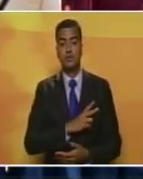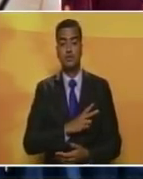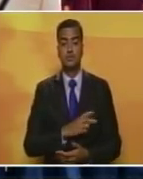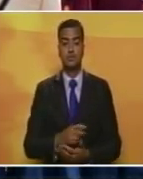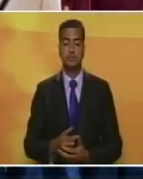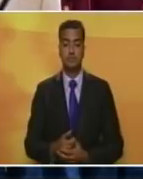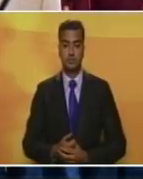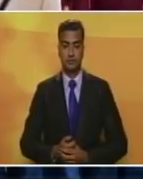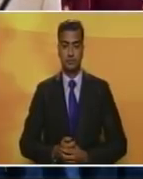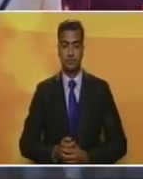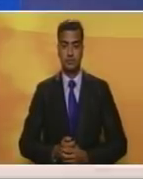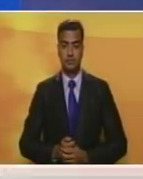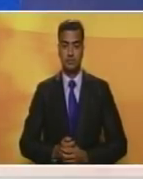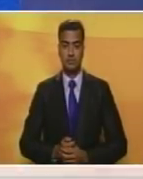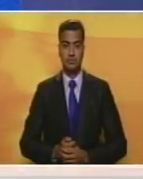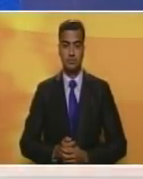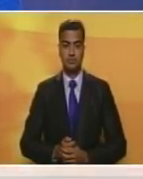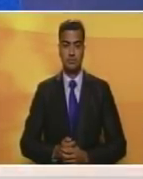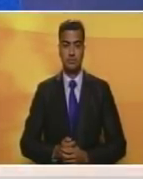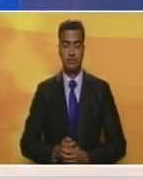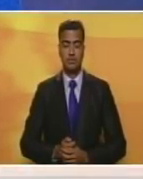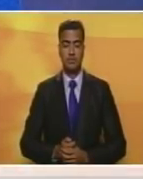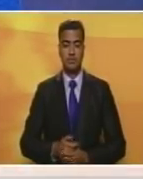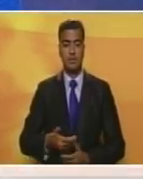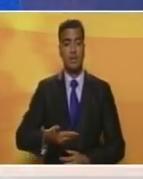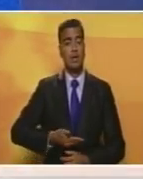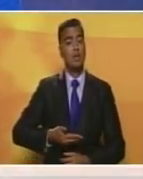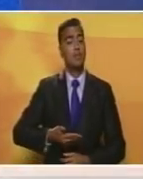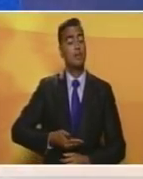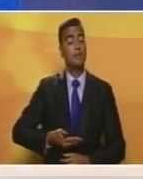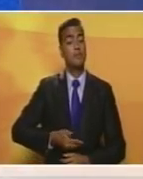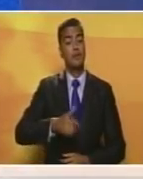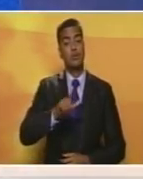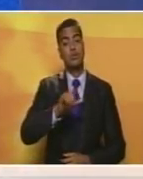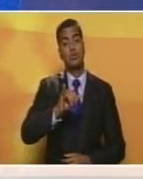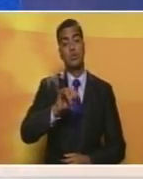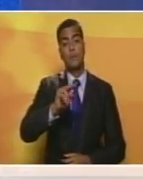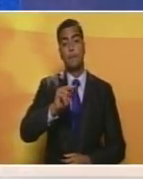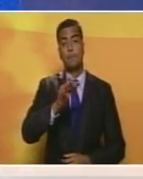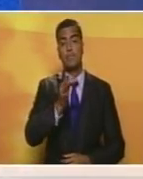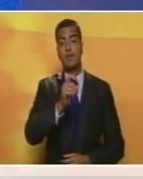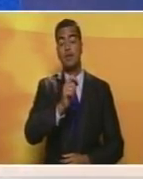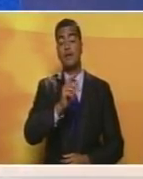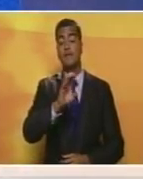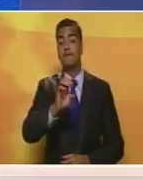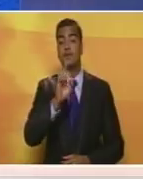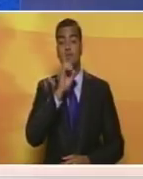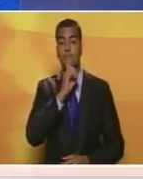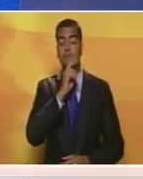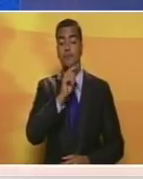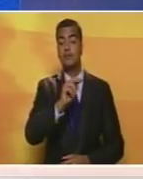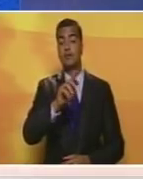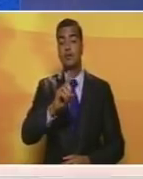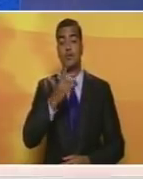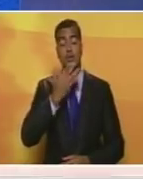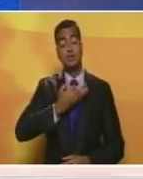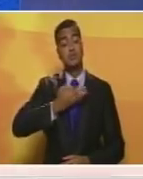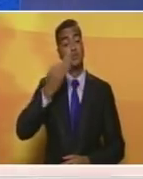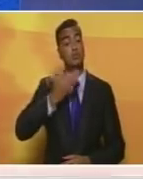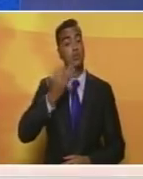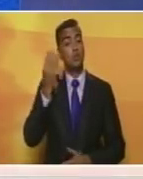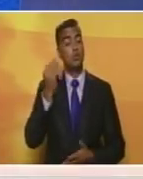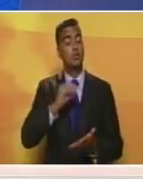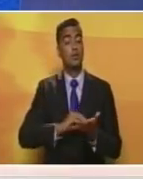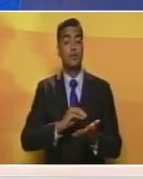familia. Los trabajadores aseguraron que tan pronto el gobierno revierta la resolución y respete sus beneficios laborales, ellos se comprometen